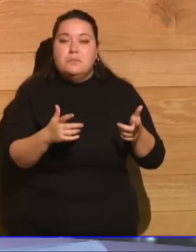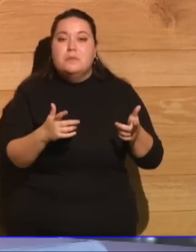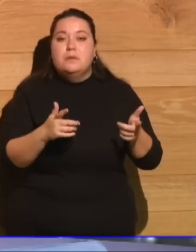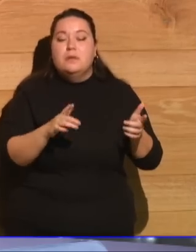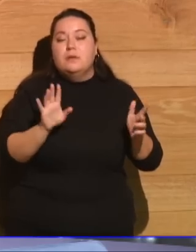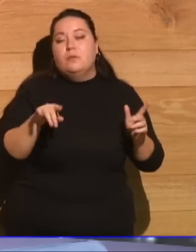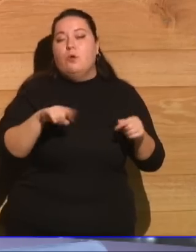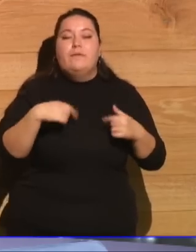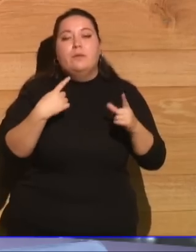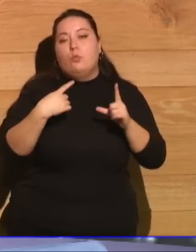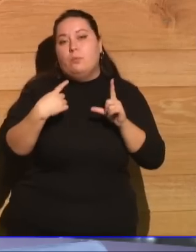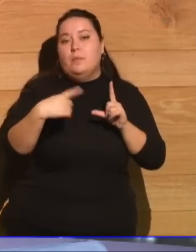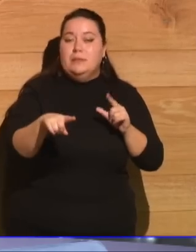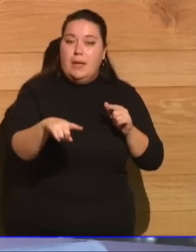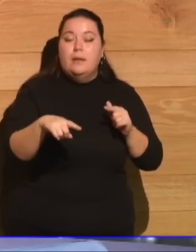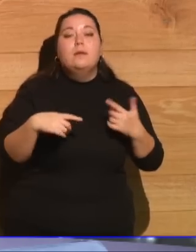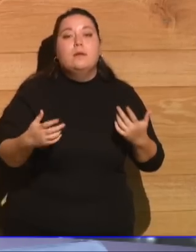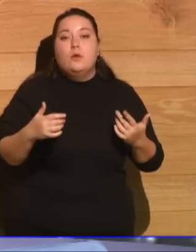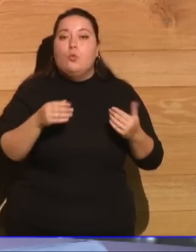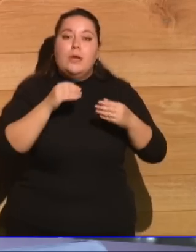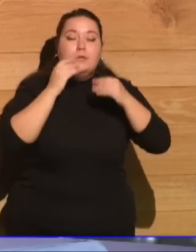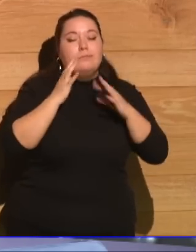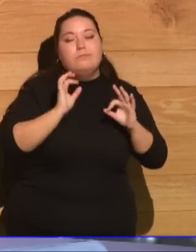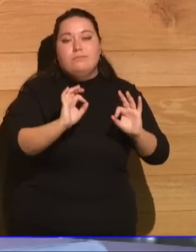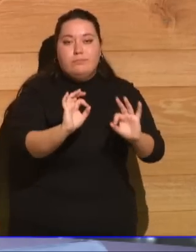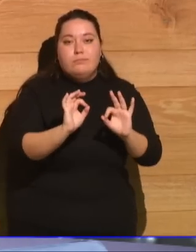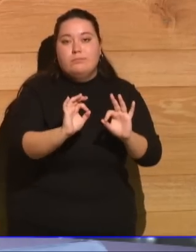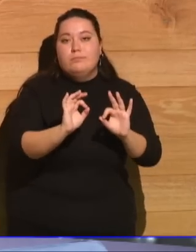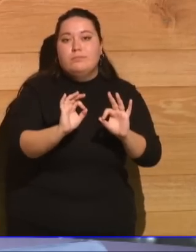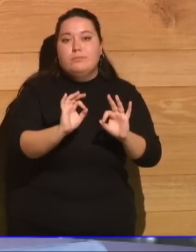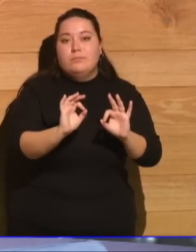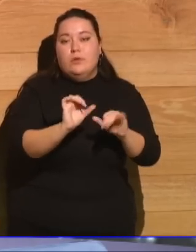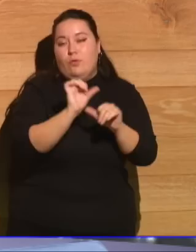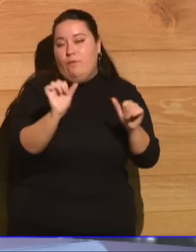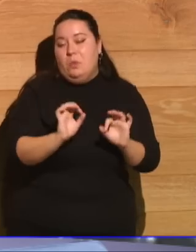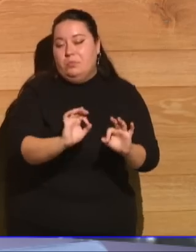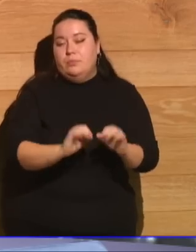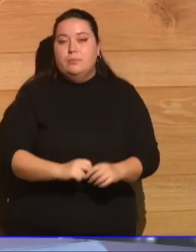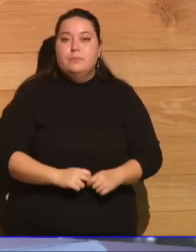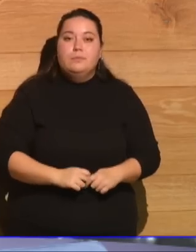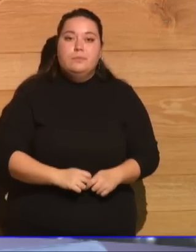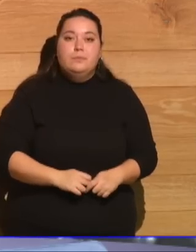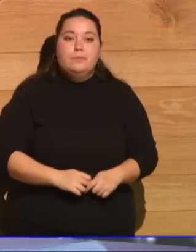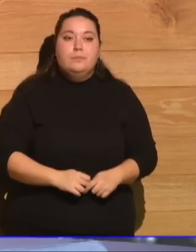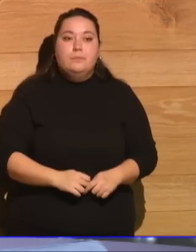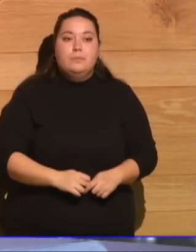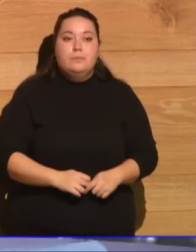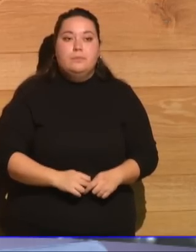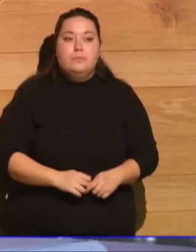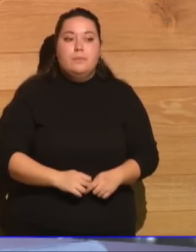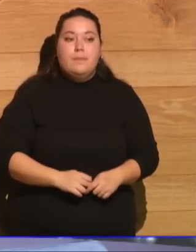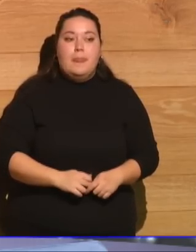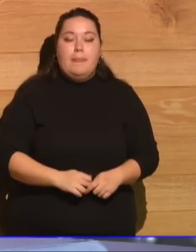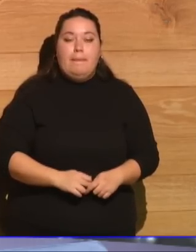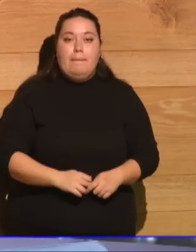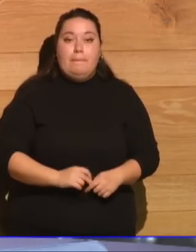determinado mensaje que va a permitir contar una historia de determinada manera. ya abandonando el hecho de